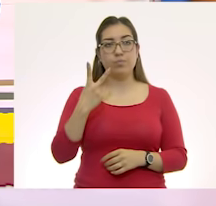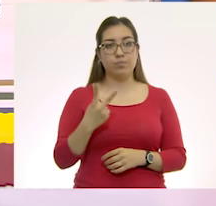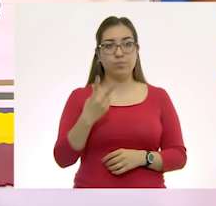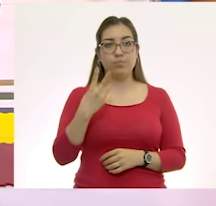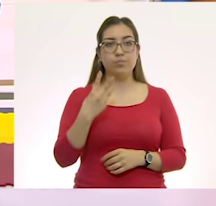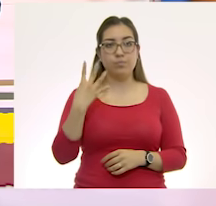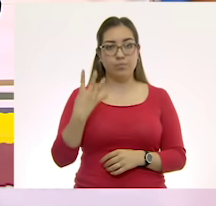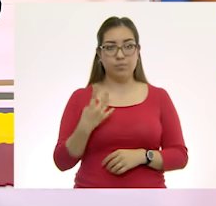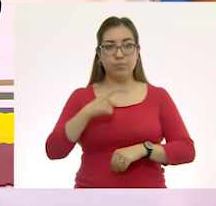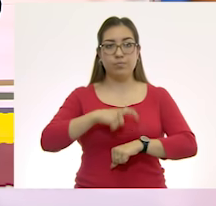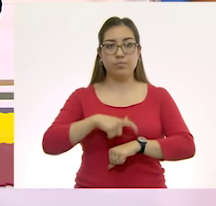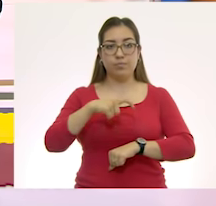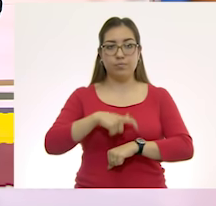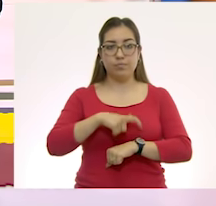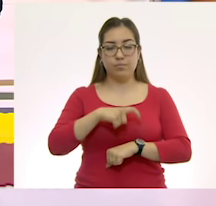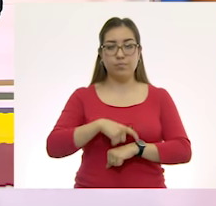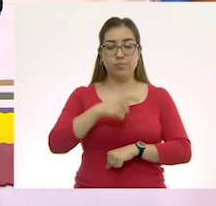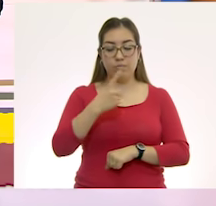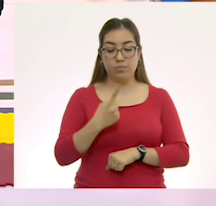1, 2, 3, 4.